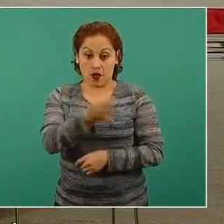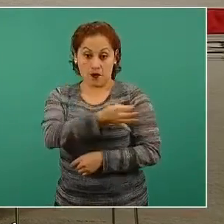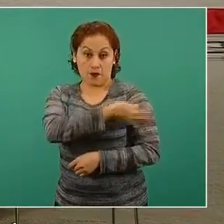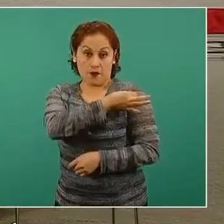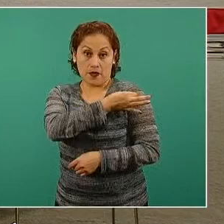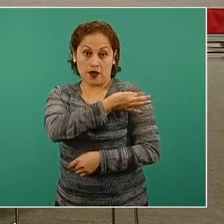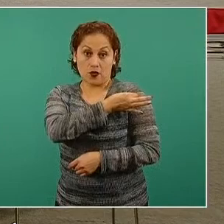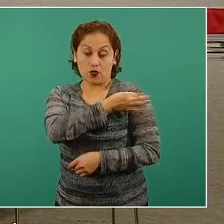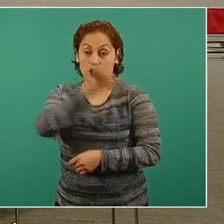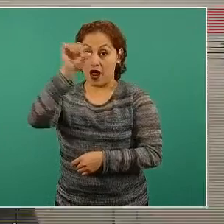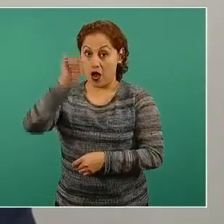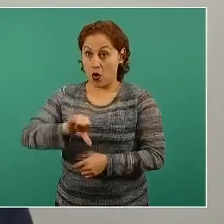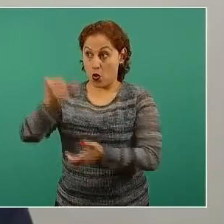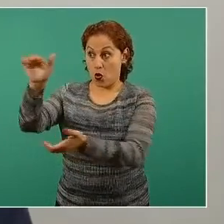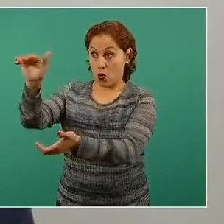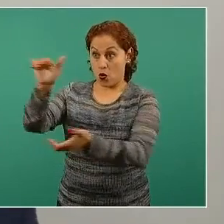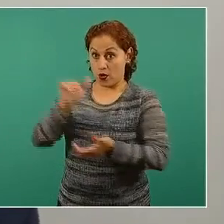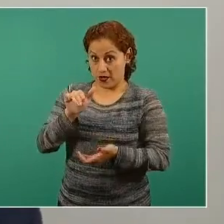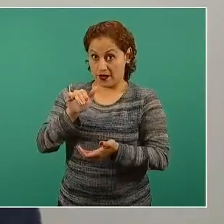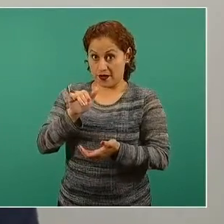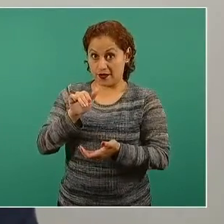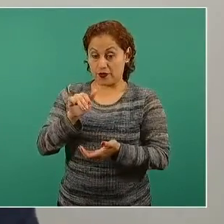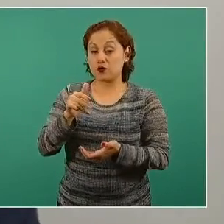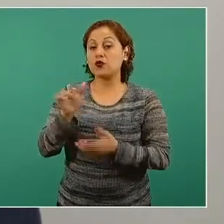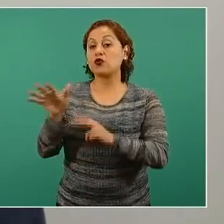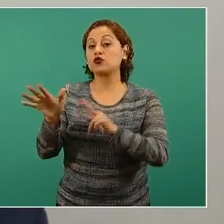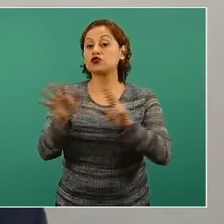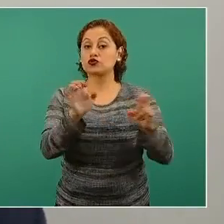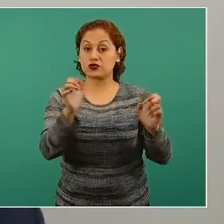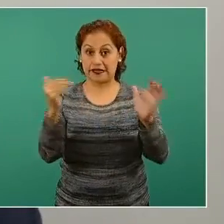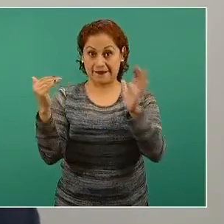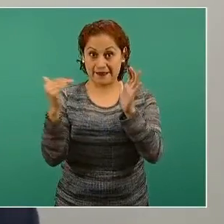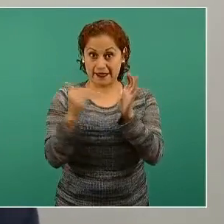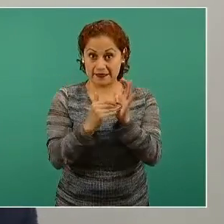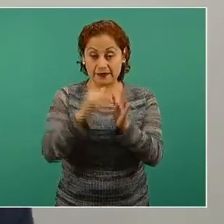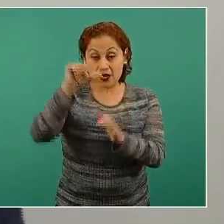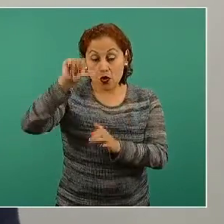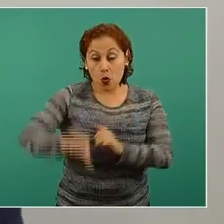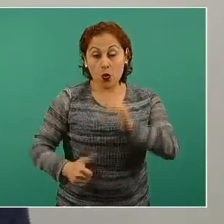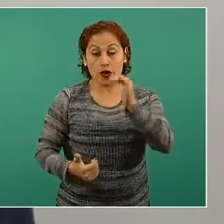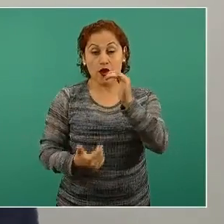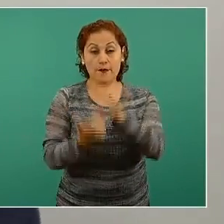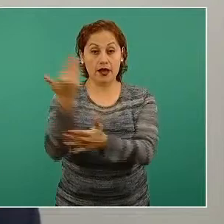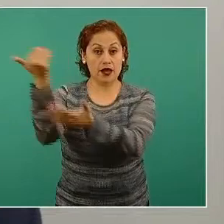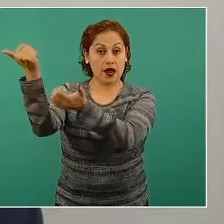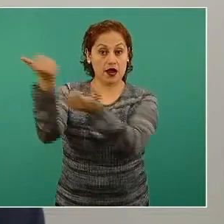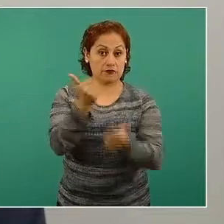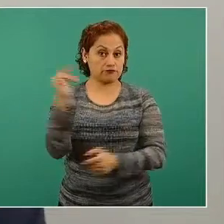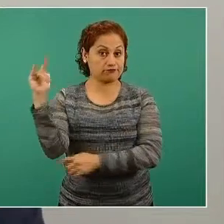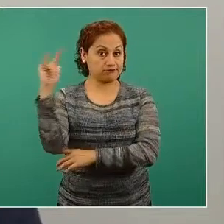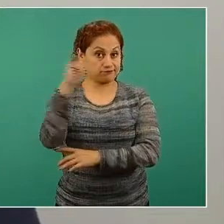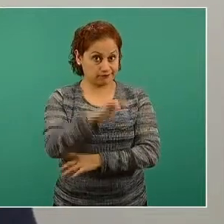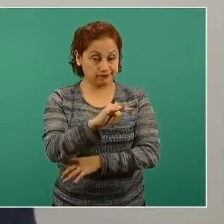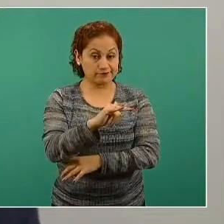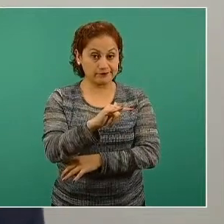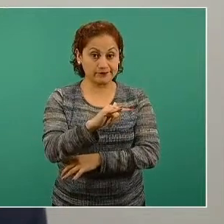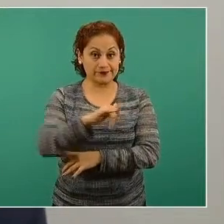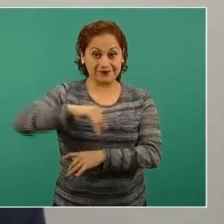Sinovac que llegó el día de hoy, es decir, estas 800,000 dosis que arribaron muy temprano al país, como lo comentábamos, se